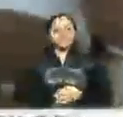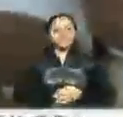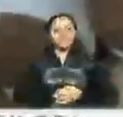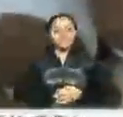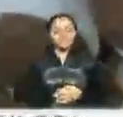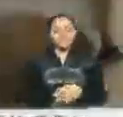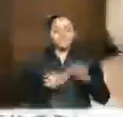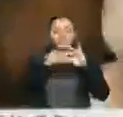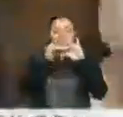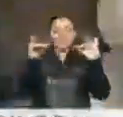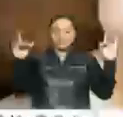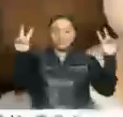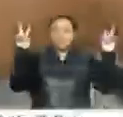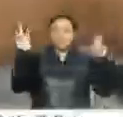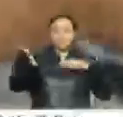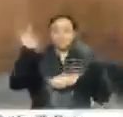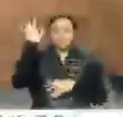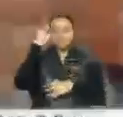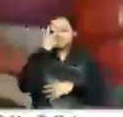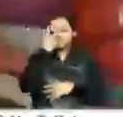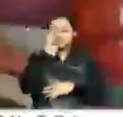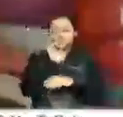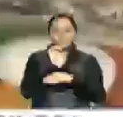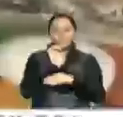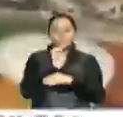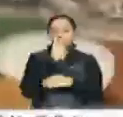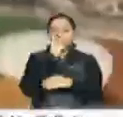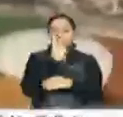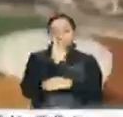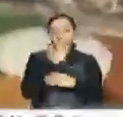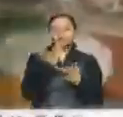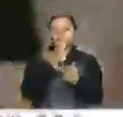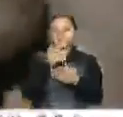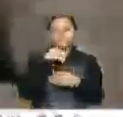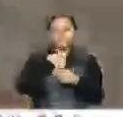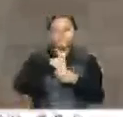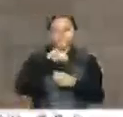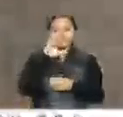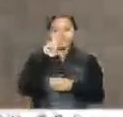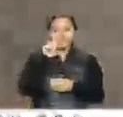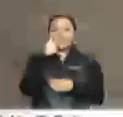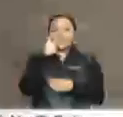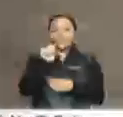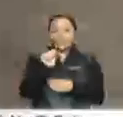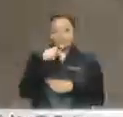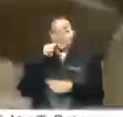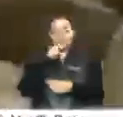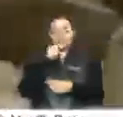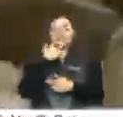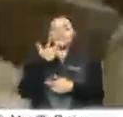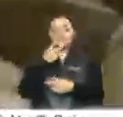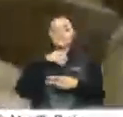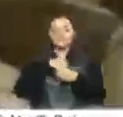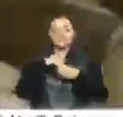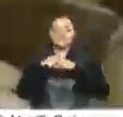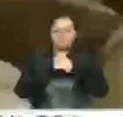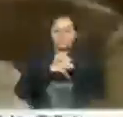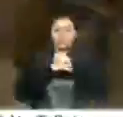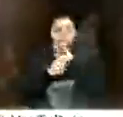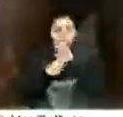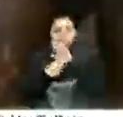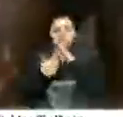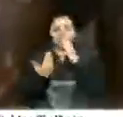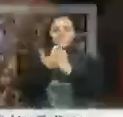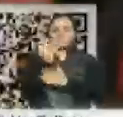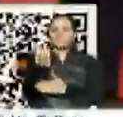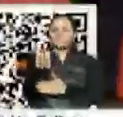Bajo el lema Descubra el tesoro escondido de Ecuador, nuez de marfil, conocida como tagua, ProEcuador dio a conocer las bondades de este marfil